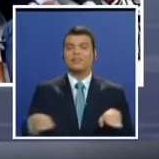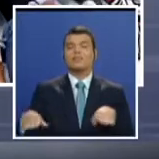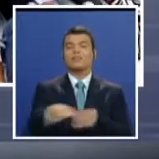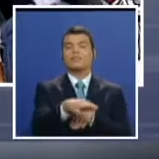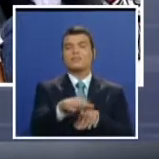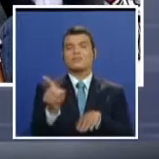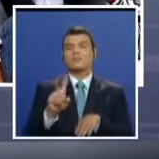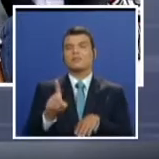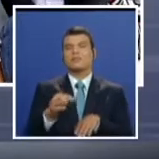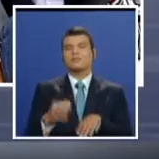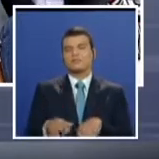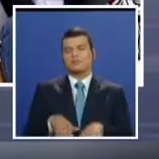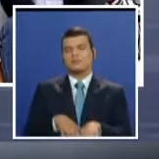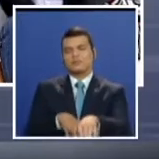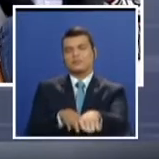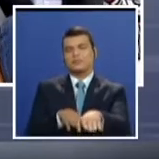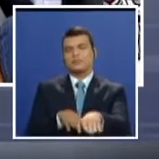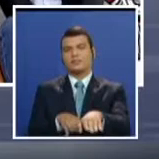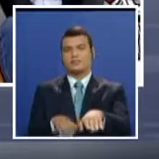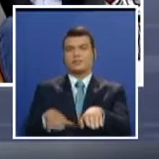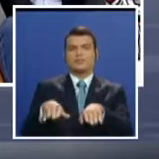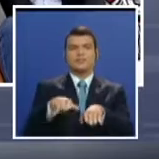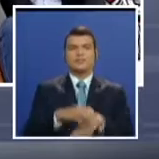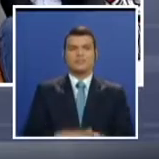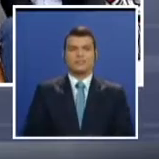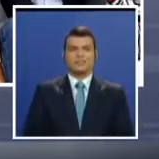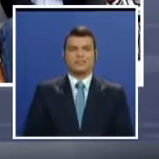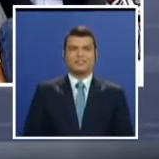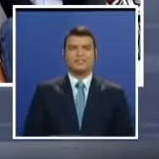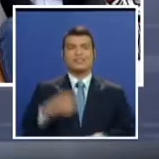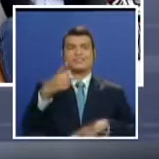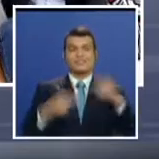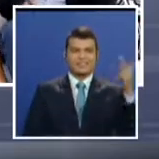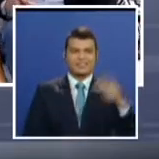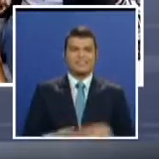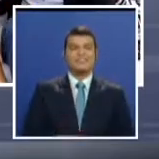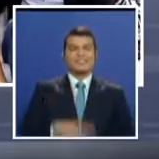cuando ésta continúa si se puede adelantar perdiste anita